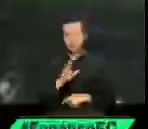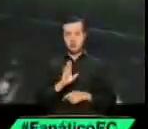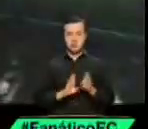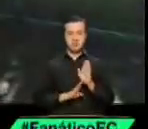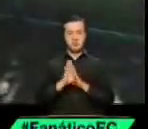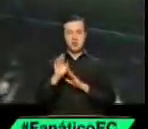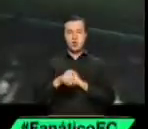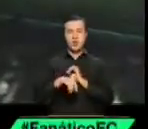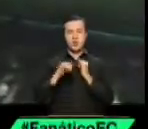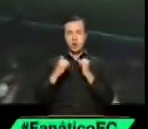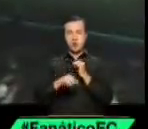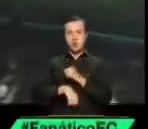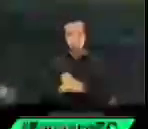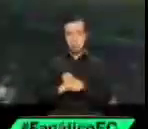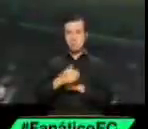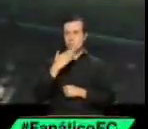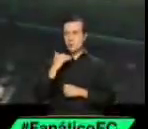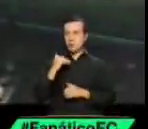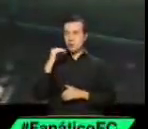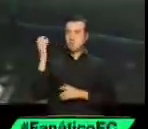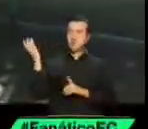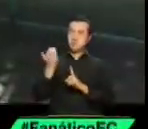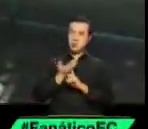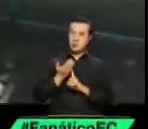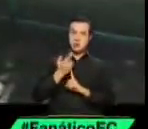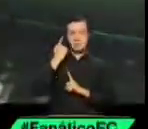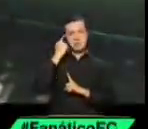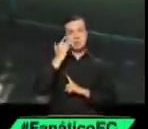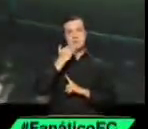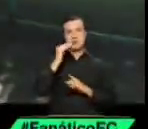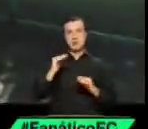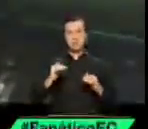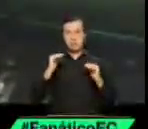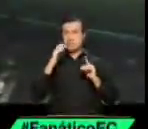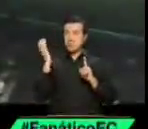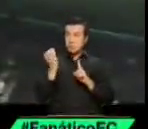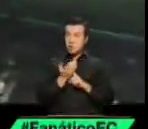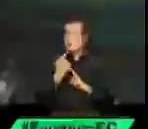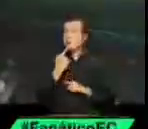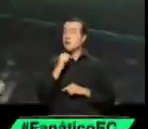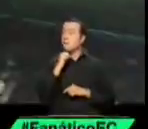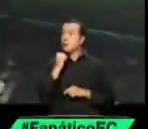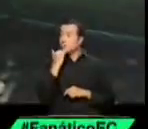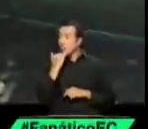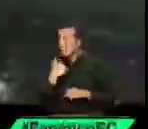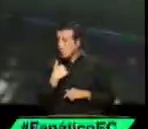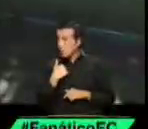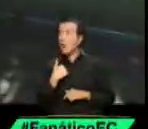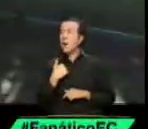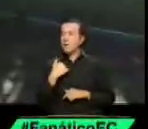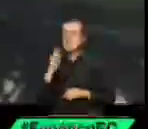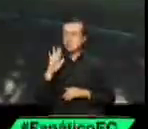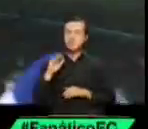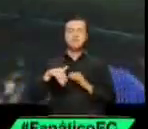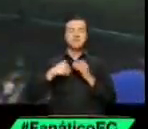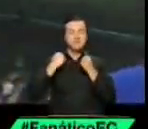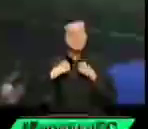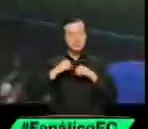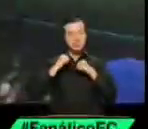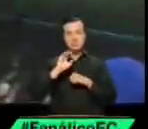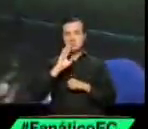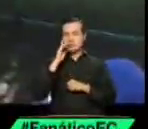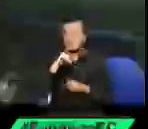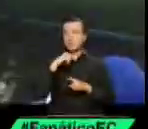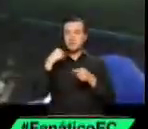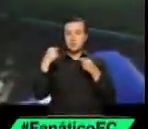como futbolista. Creo que yo escuchando críticas trato de mejorar en lo que me critican y trato de hacer las cosas bien en otro partido. ¿Cómo te imaginas el